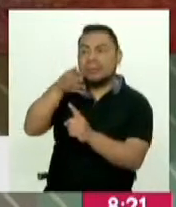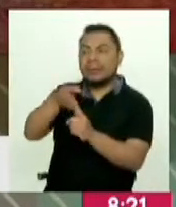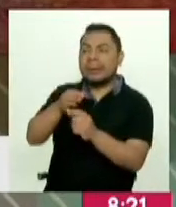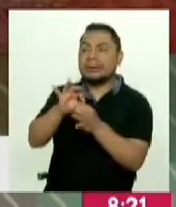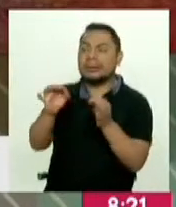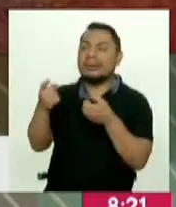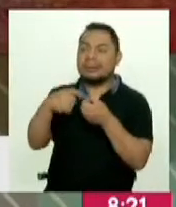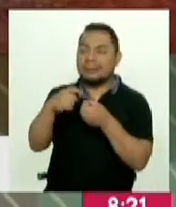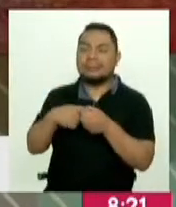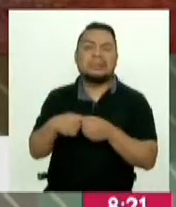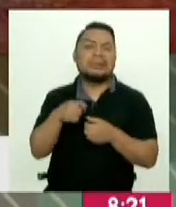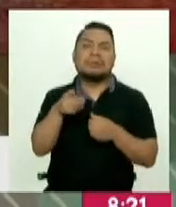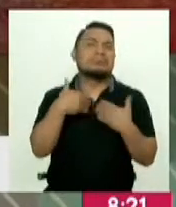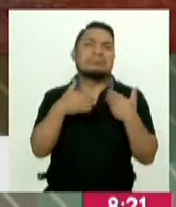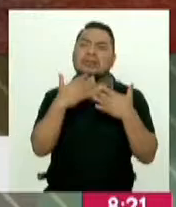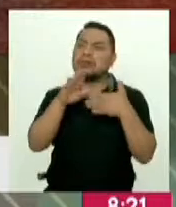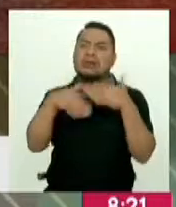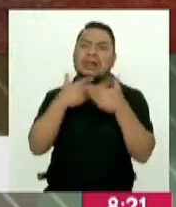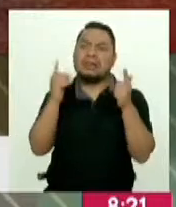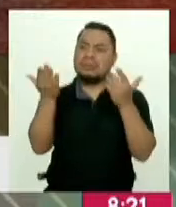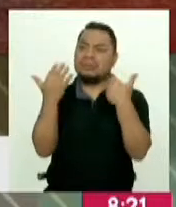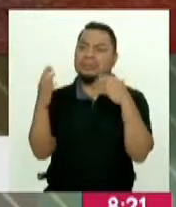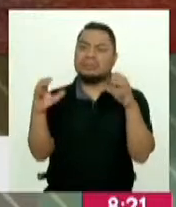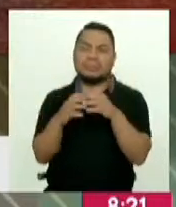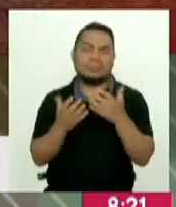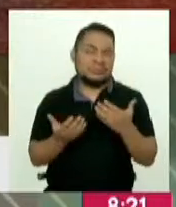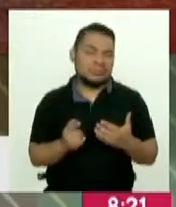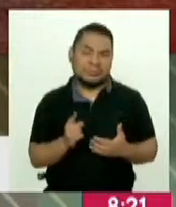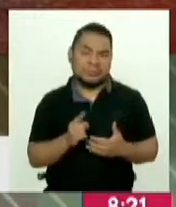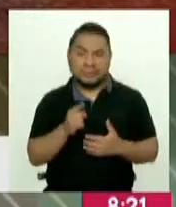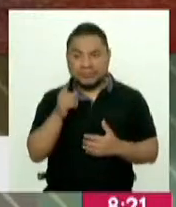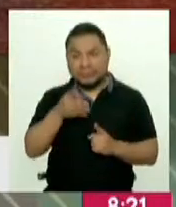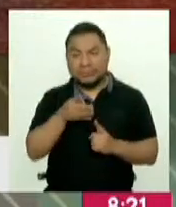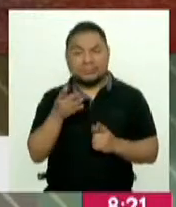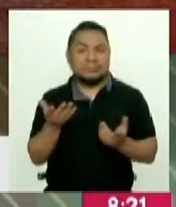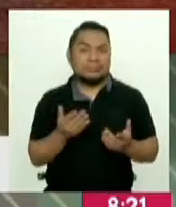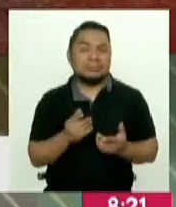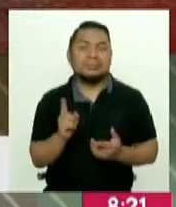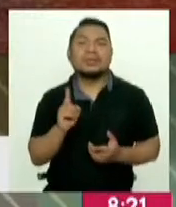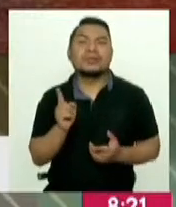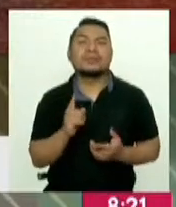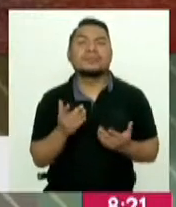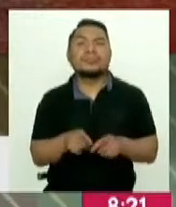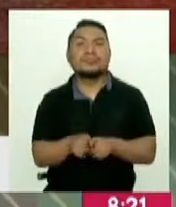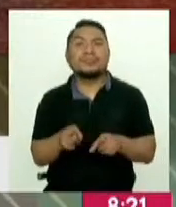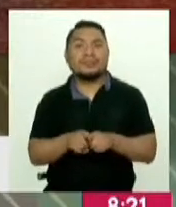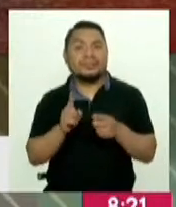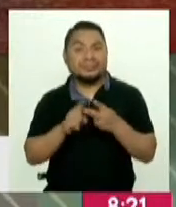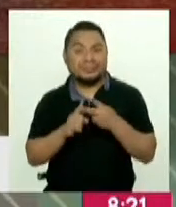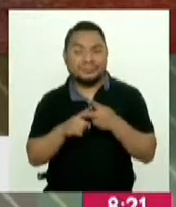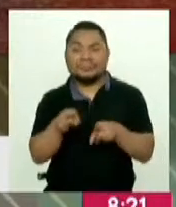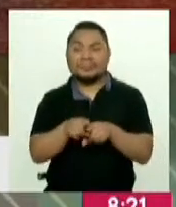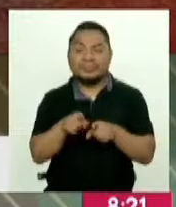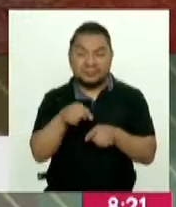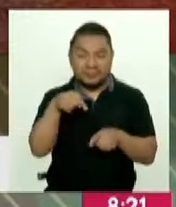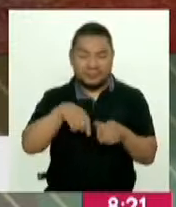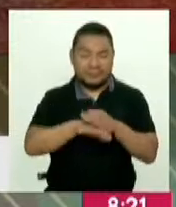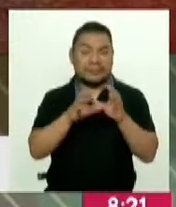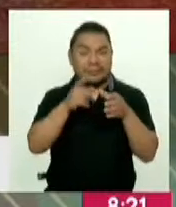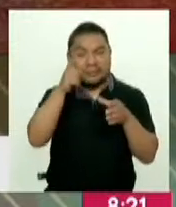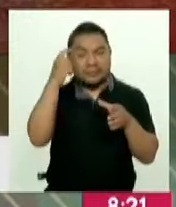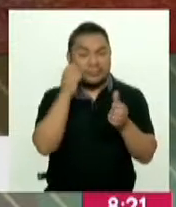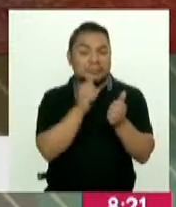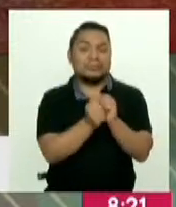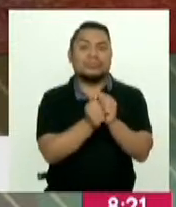son filtros no solo en el sentido de que no se sientan a mirar cuáles son los antecedentes de los candidatos, sino que al no haber competencia interna en los partidos,